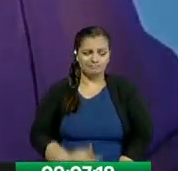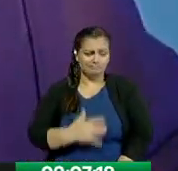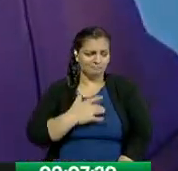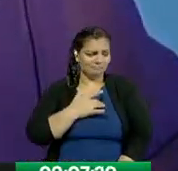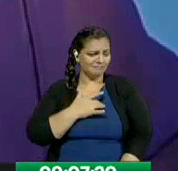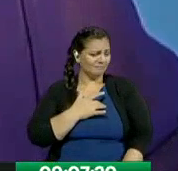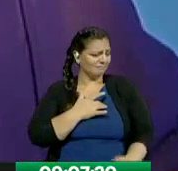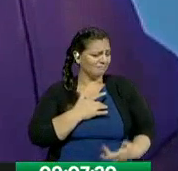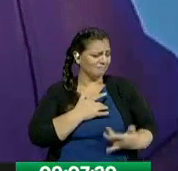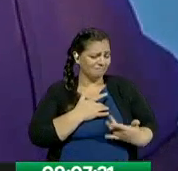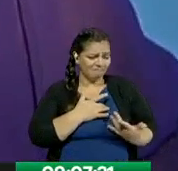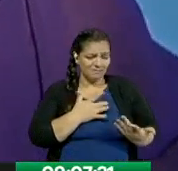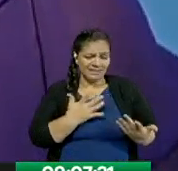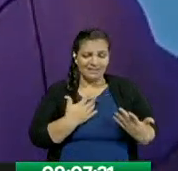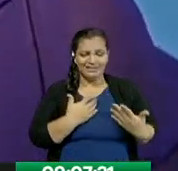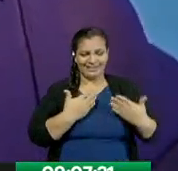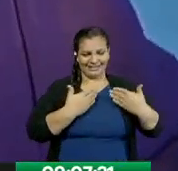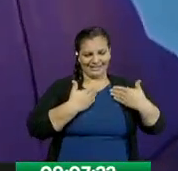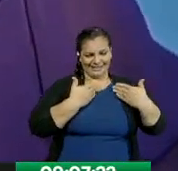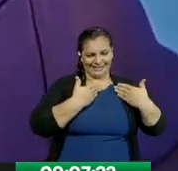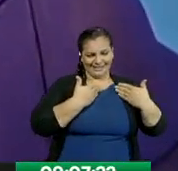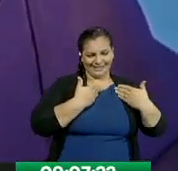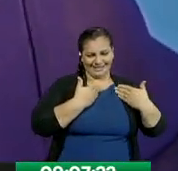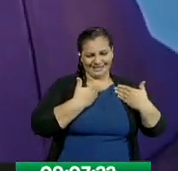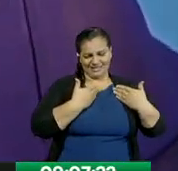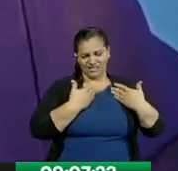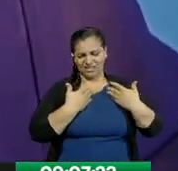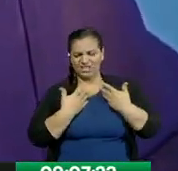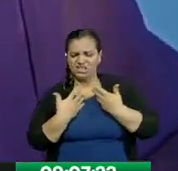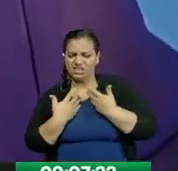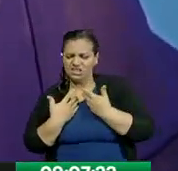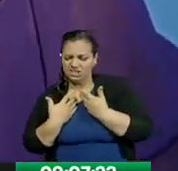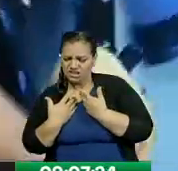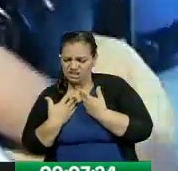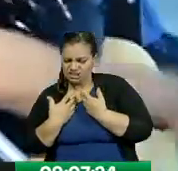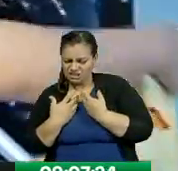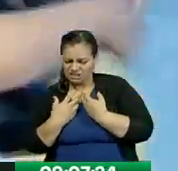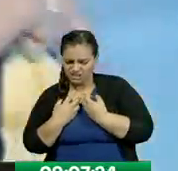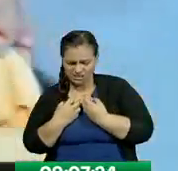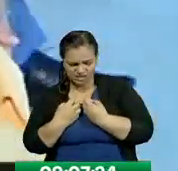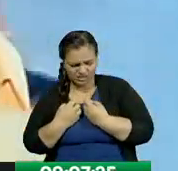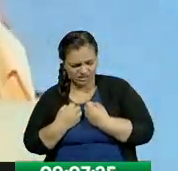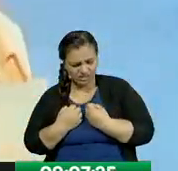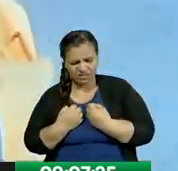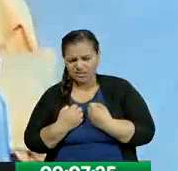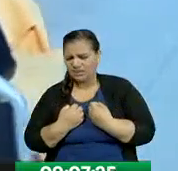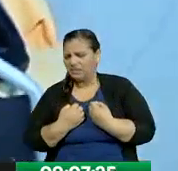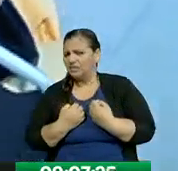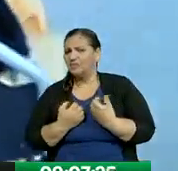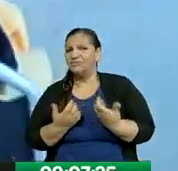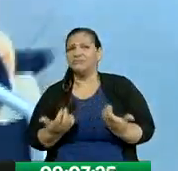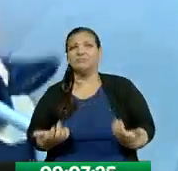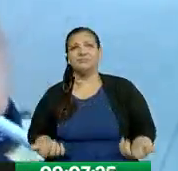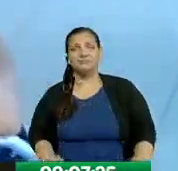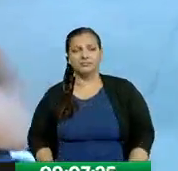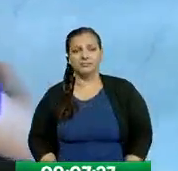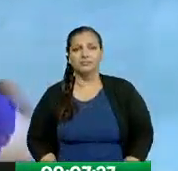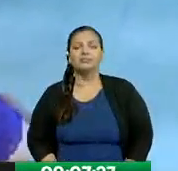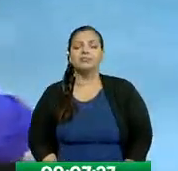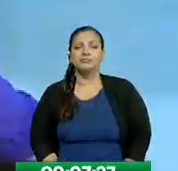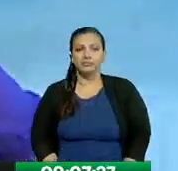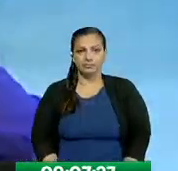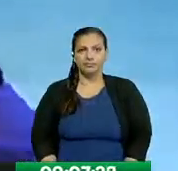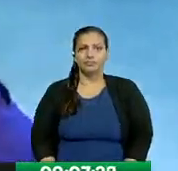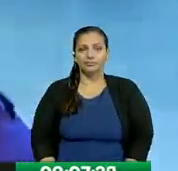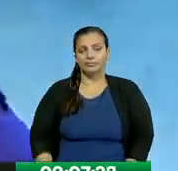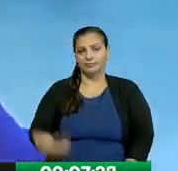encontrados porque sigo de aquí para allá, me siento así, ¿no? María Victoria es la joven sobreviviente de aquel percance